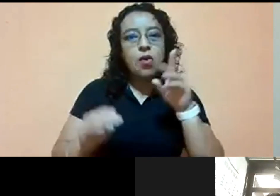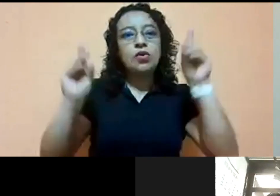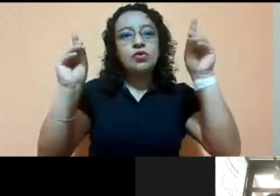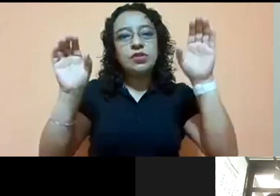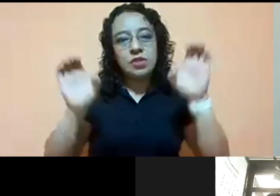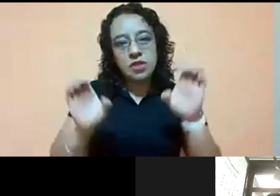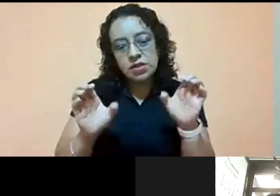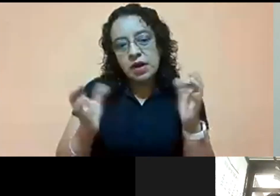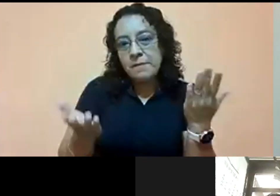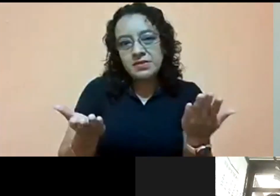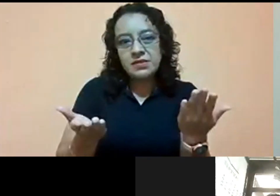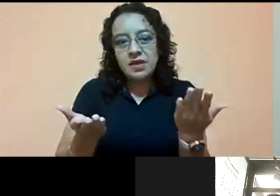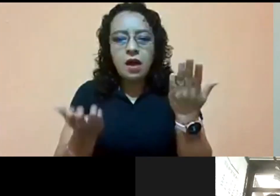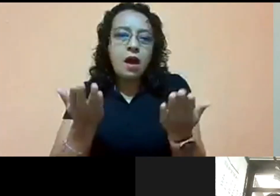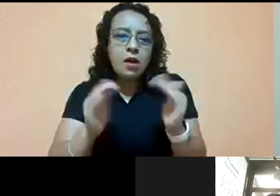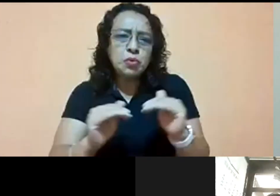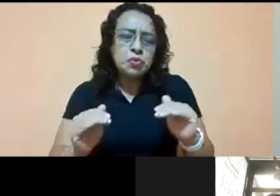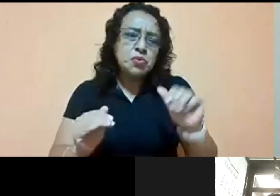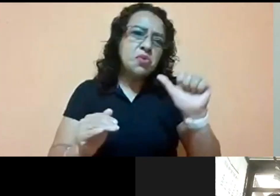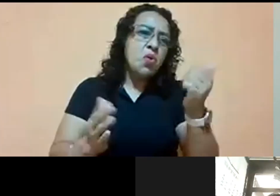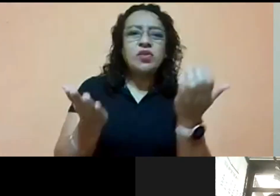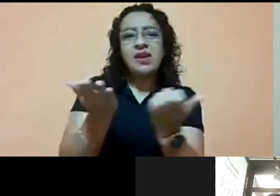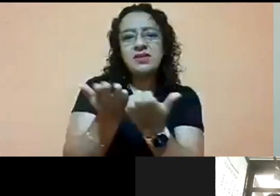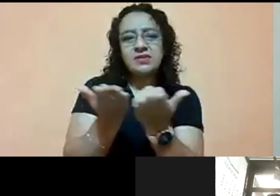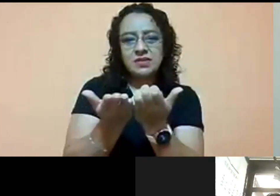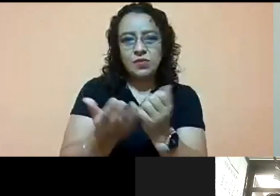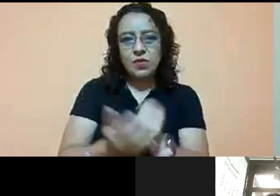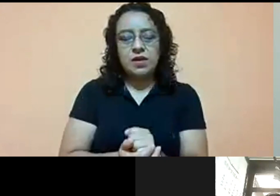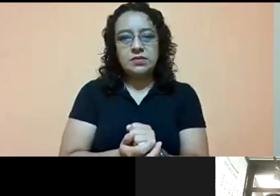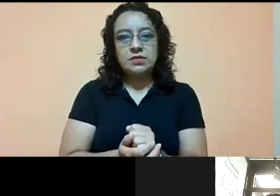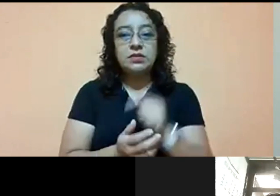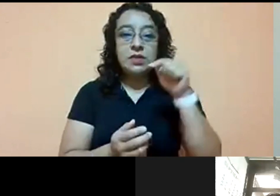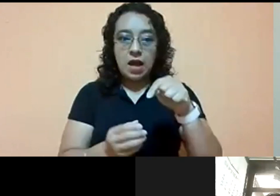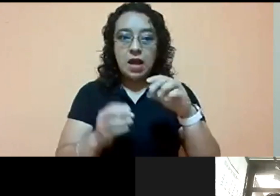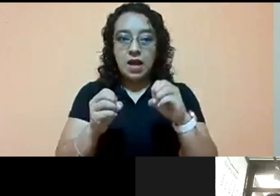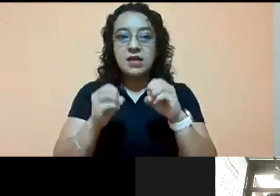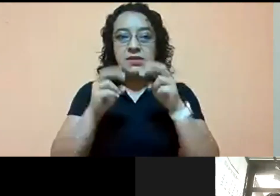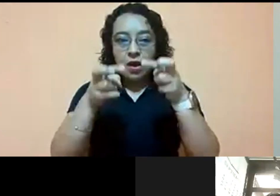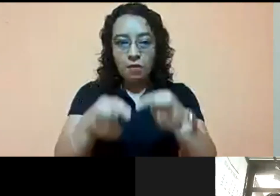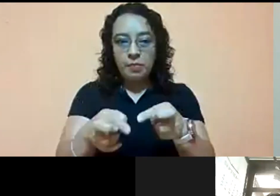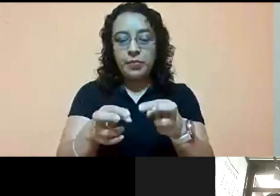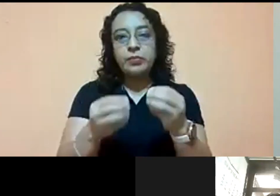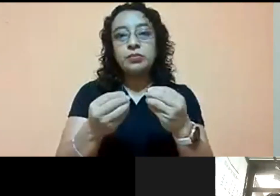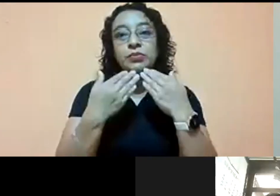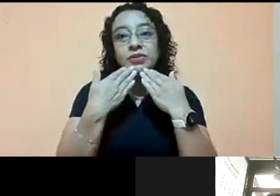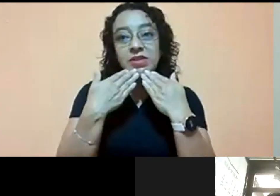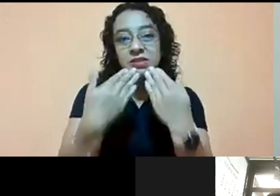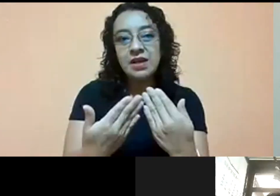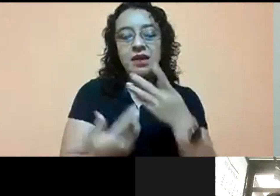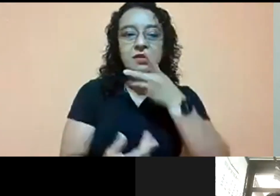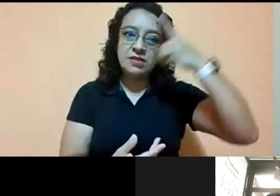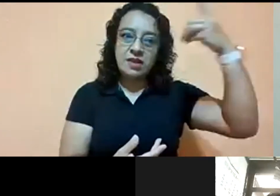discapacidad. En esta oportunidad, le doy gracias a Dios por estar acá con ustedes y compartir en este día que es